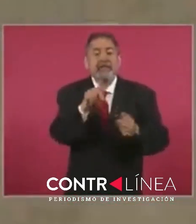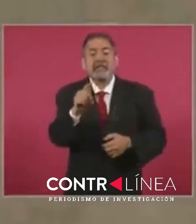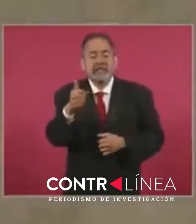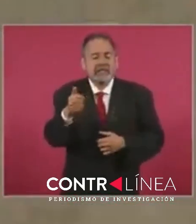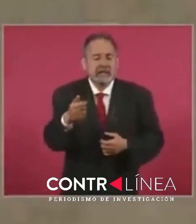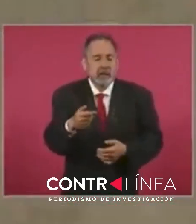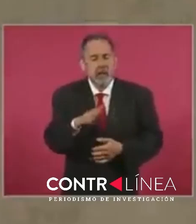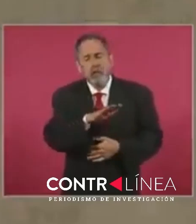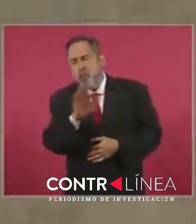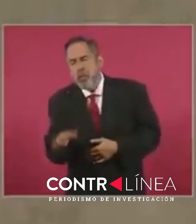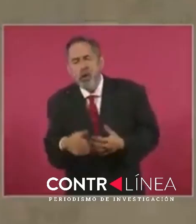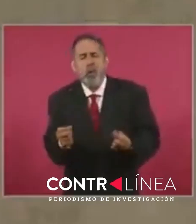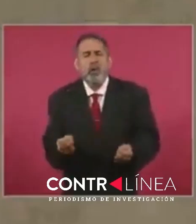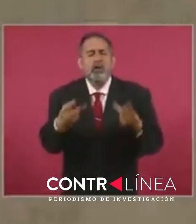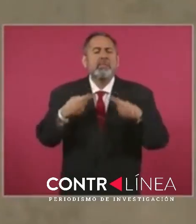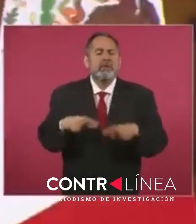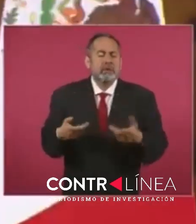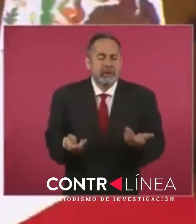vida